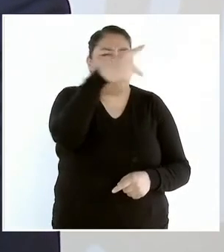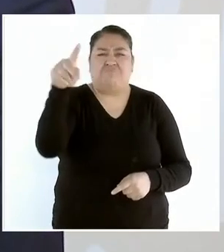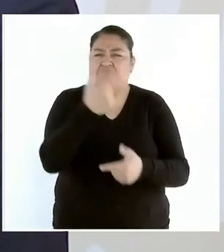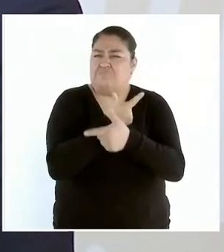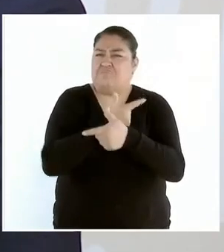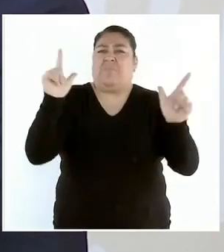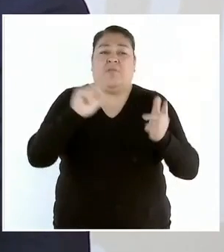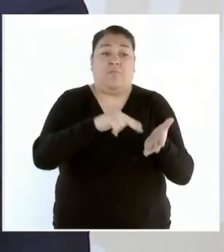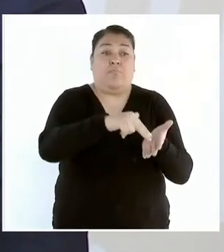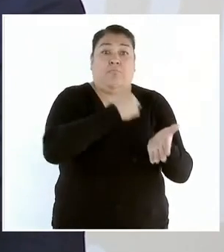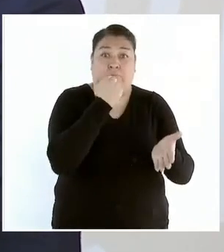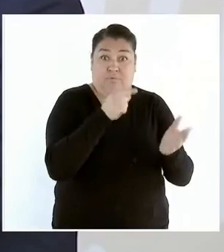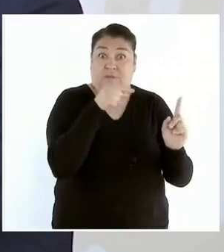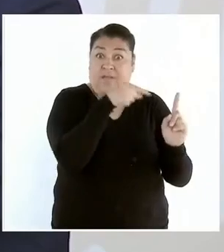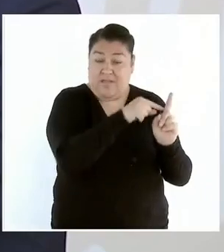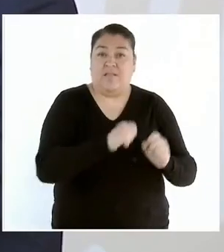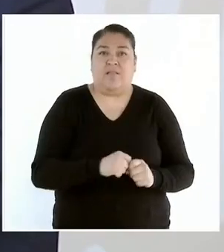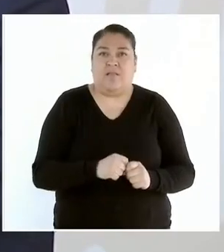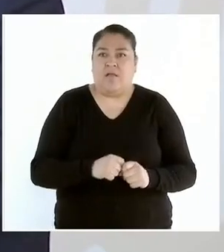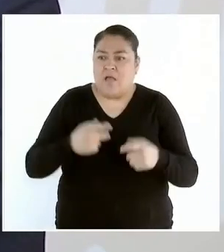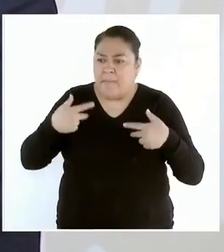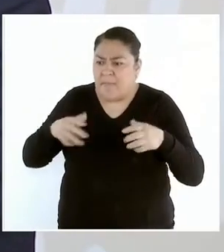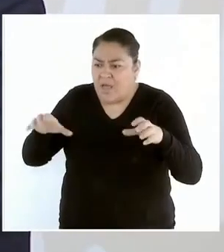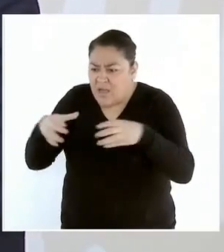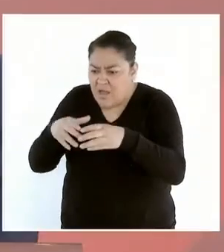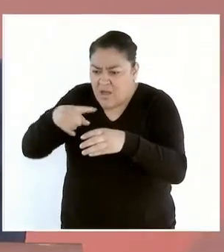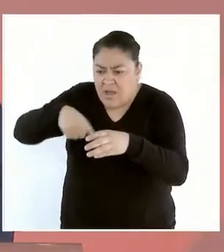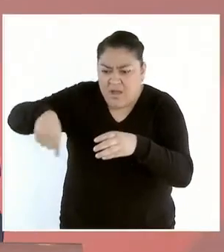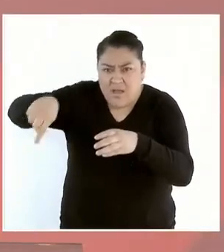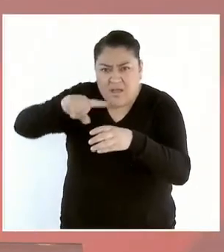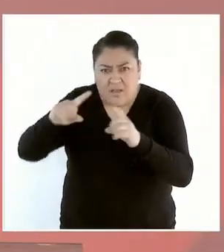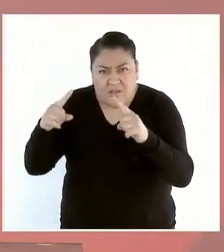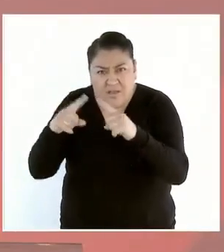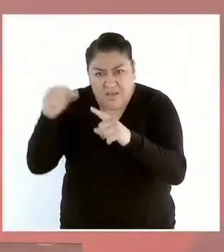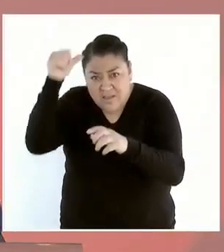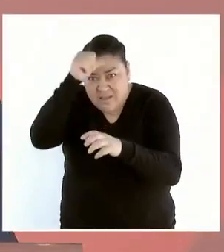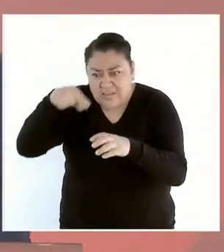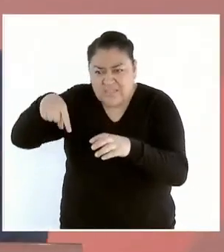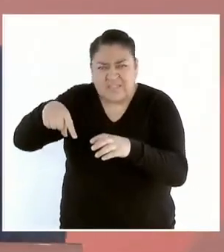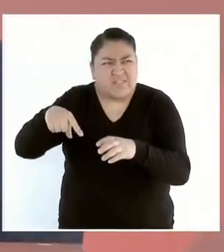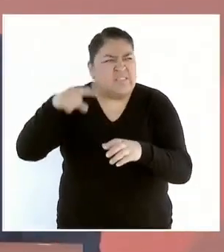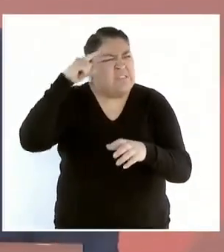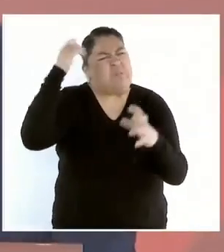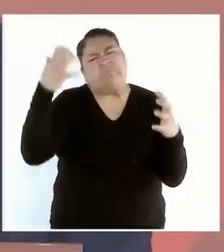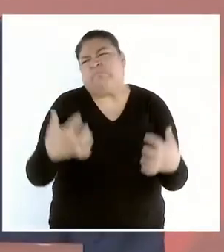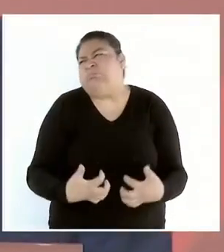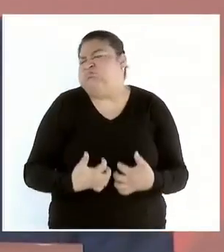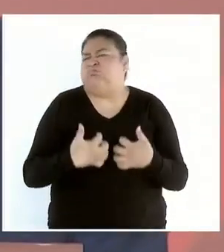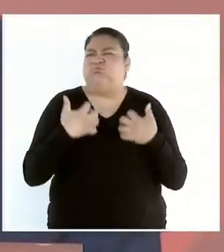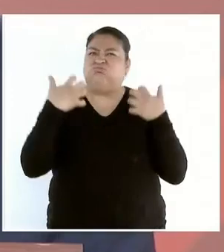lo cual enfureció aún más a los retrógradas